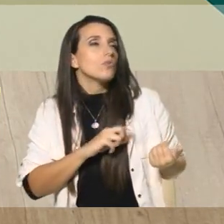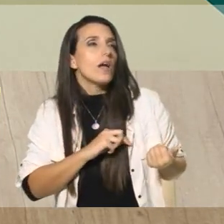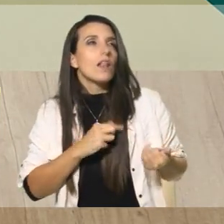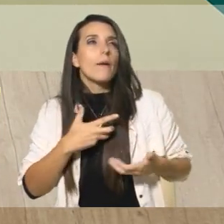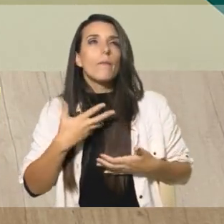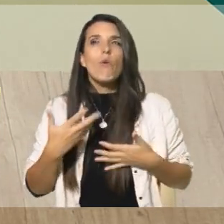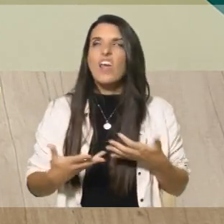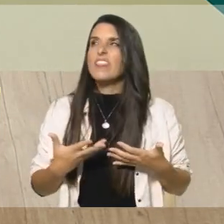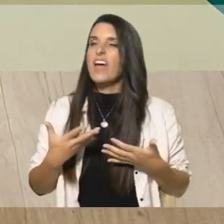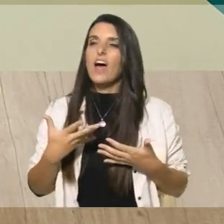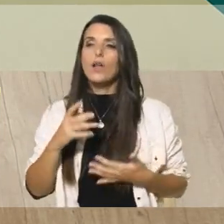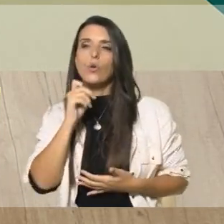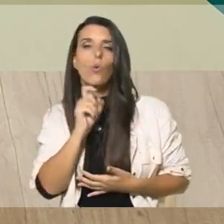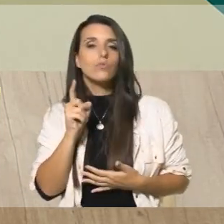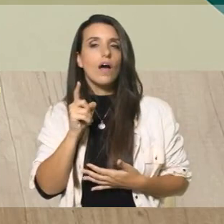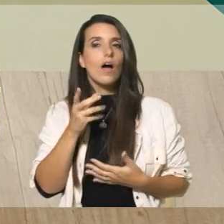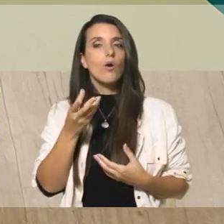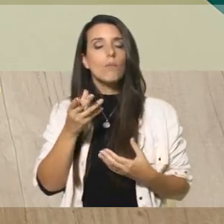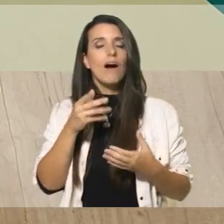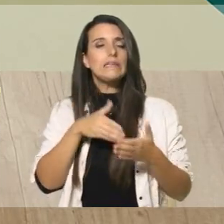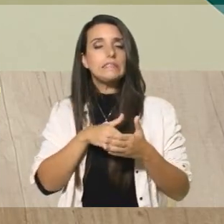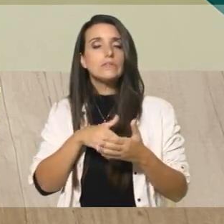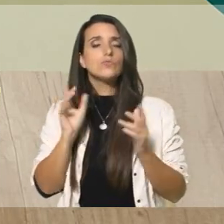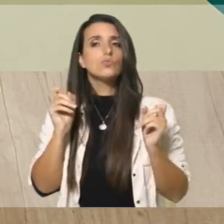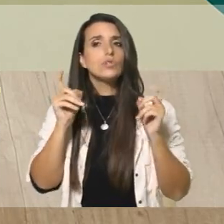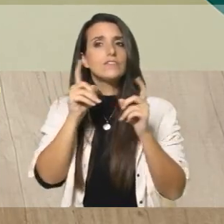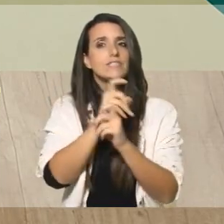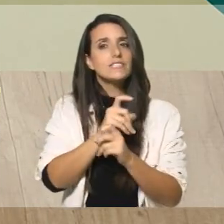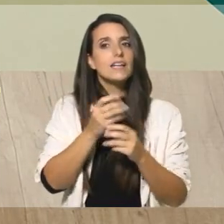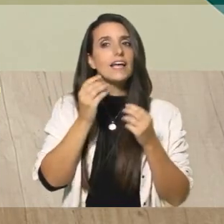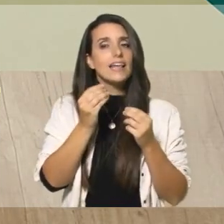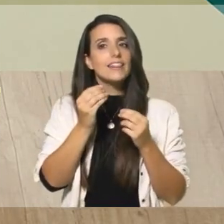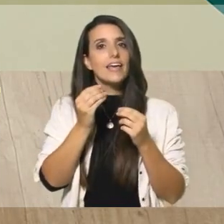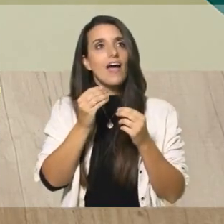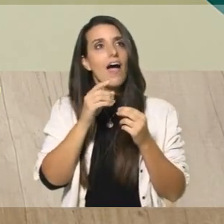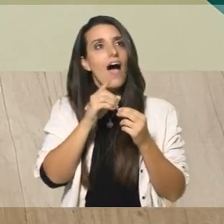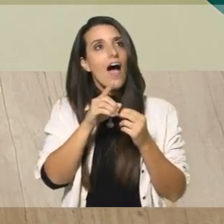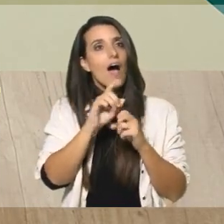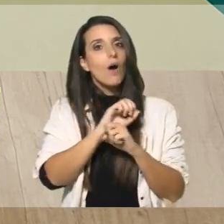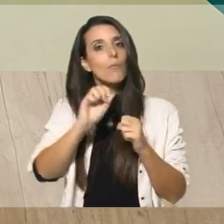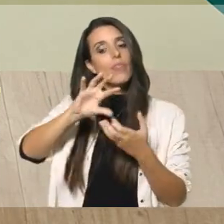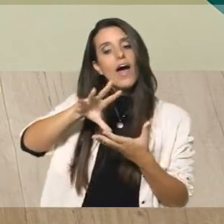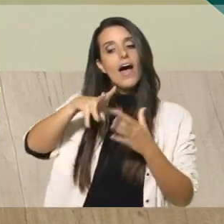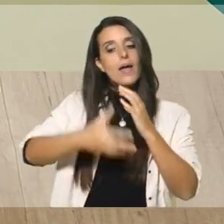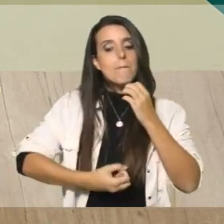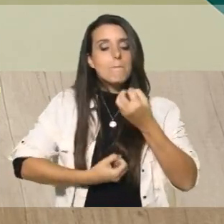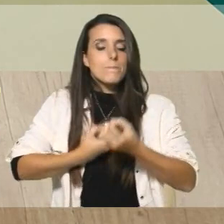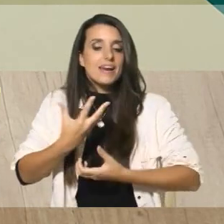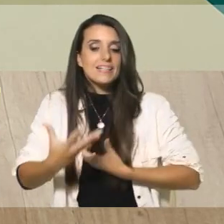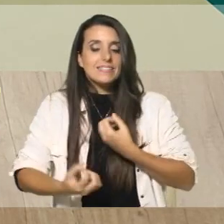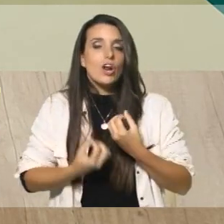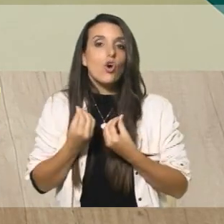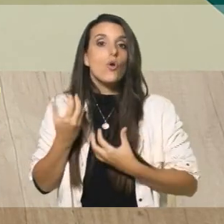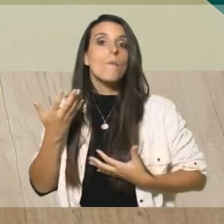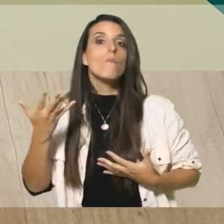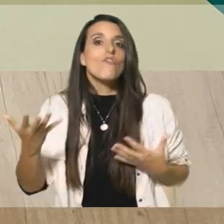molestando, ¿no? Que tiene algún tipo de dificultad donde desde la consigna ella va a expresar con sus